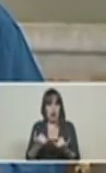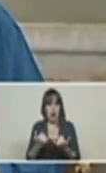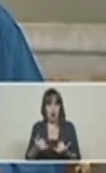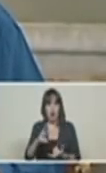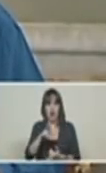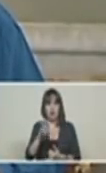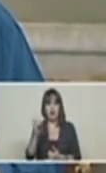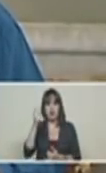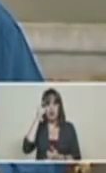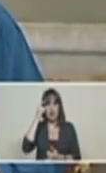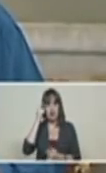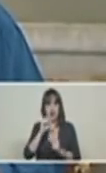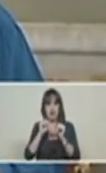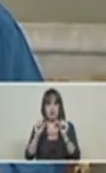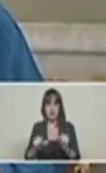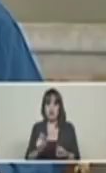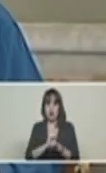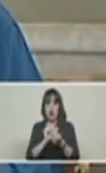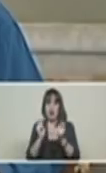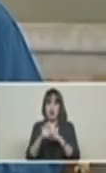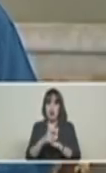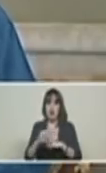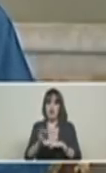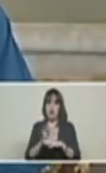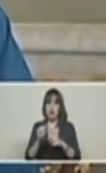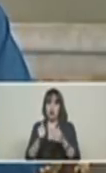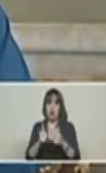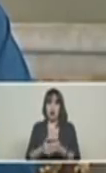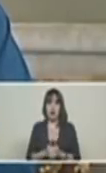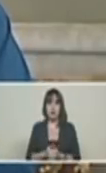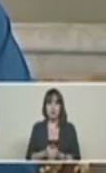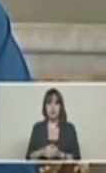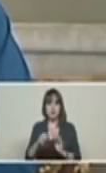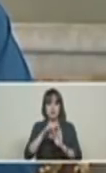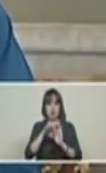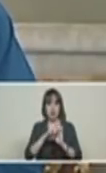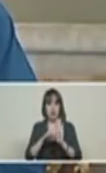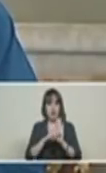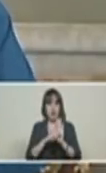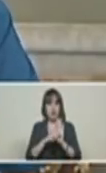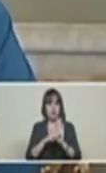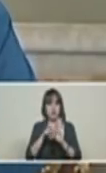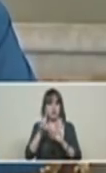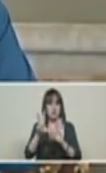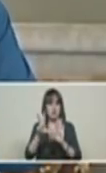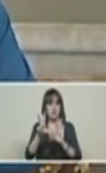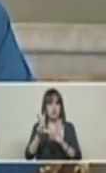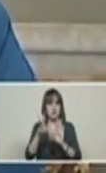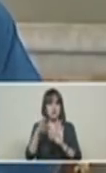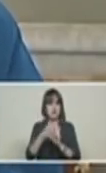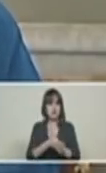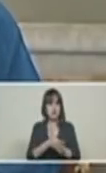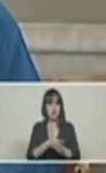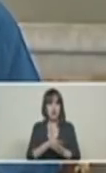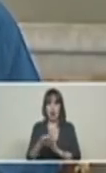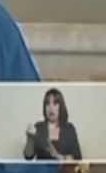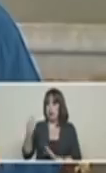sistema cambiario funcionando. La tercera línea tiene que ver con los ingresos de los